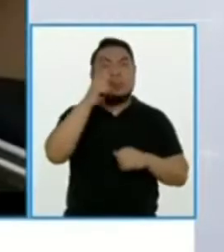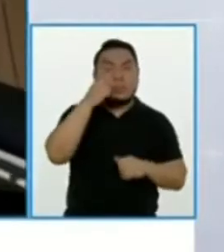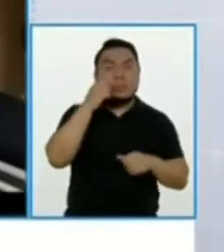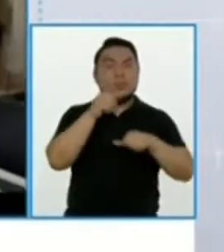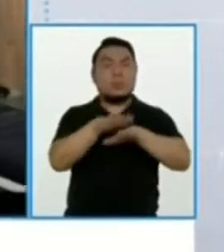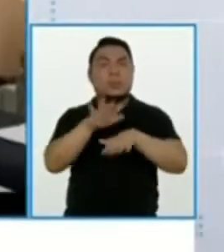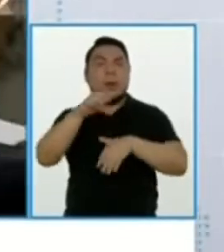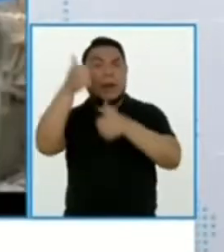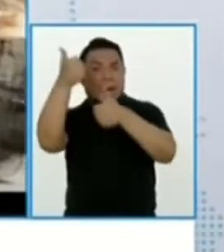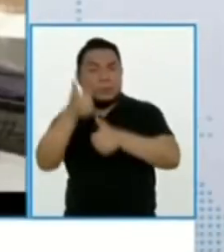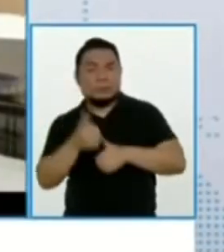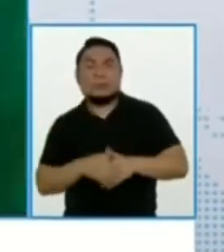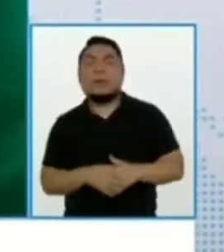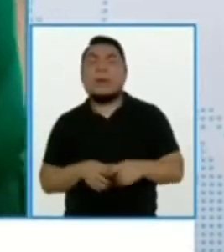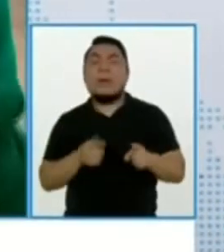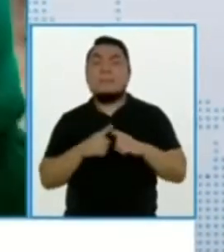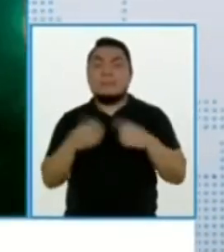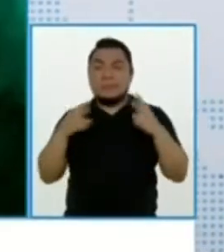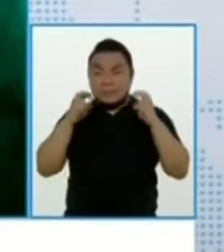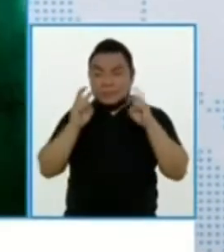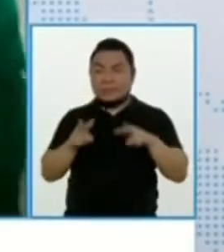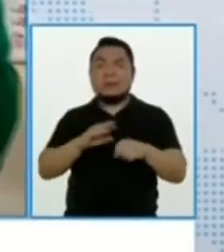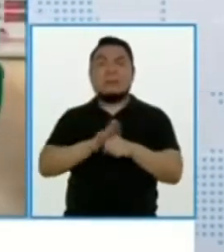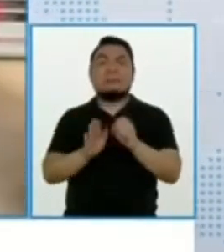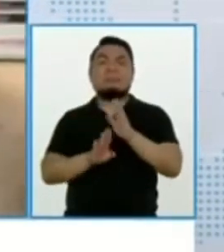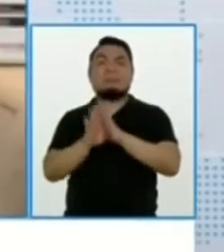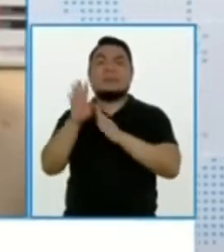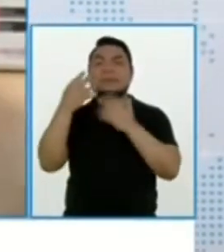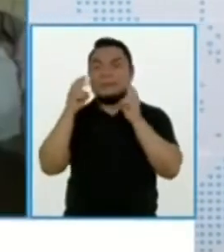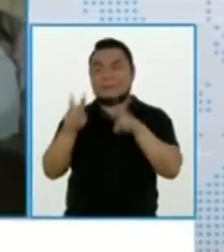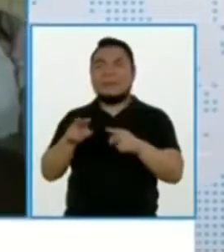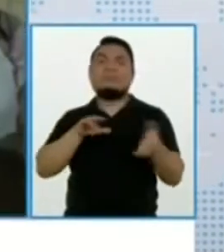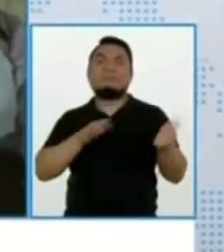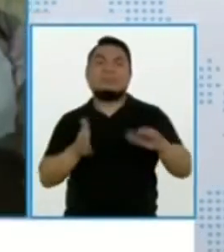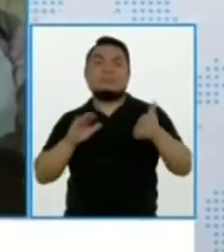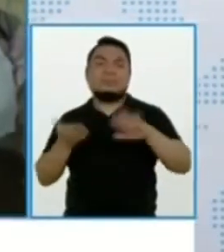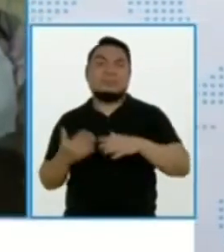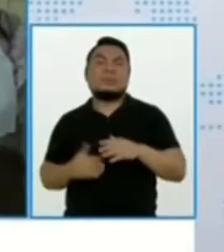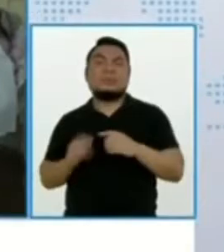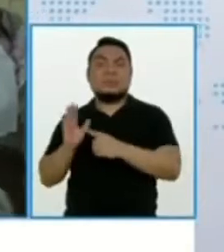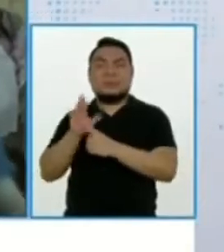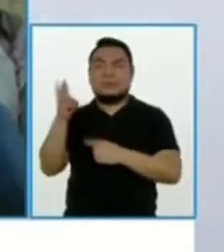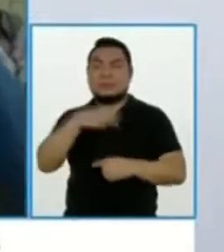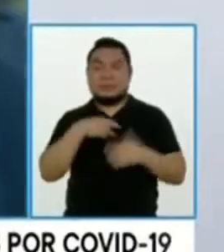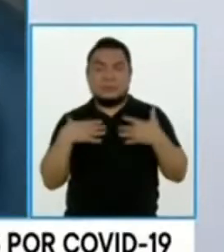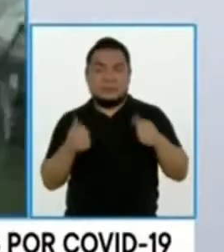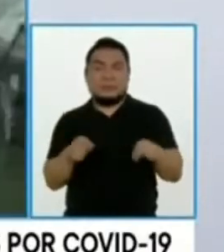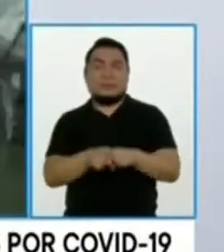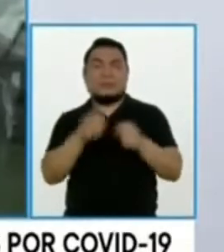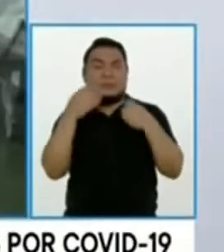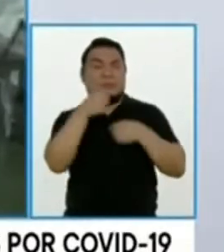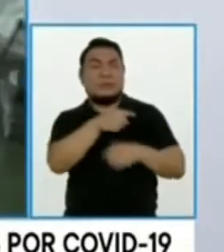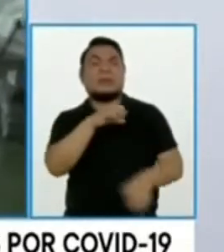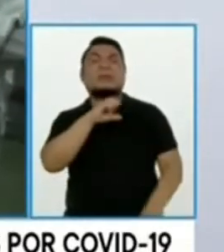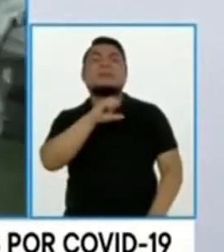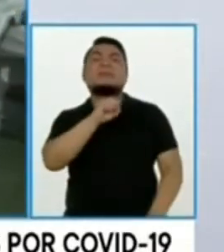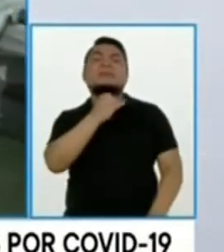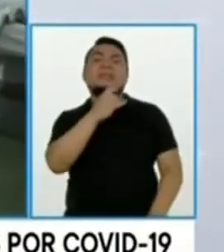agosto. Y ya se están viendo los picos de fallecidos, tanto reportados por el MINSA como los reportados por